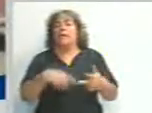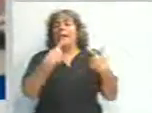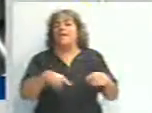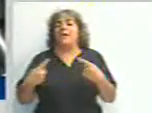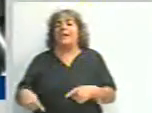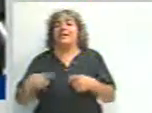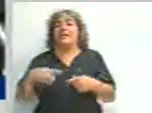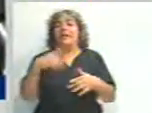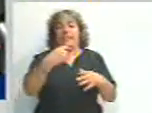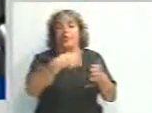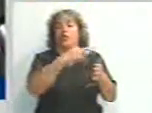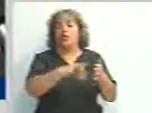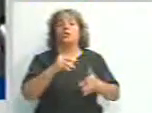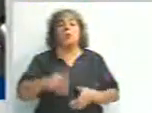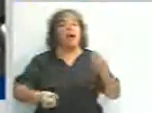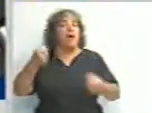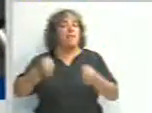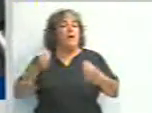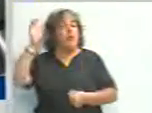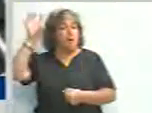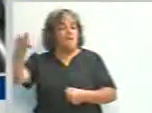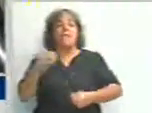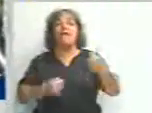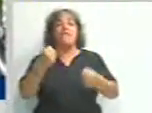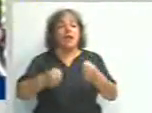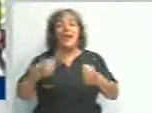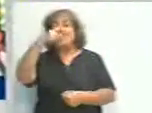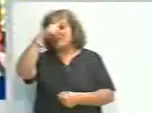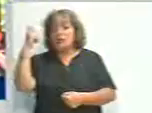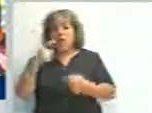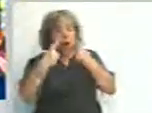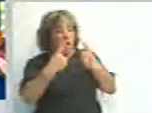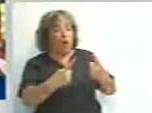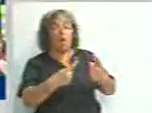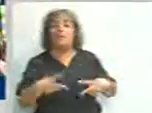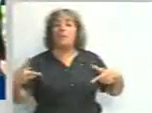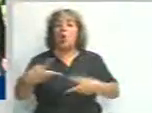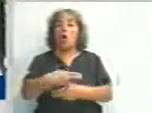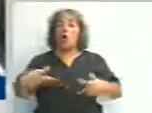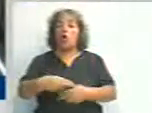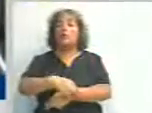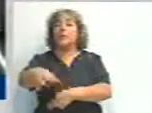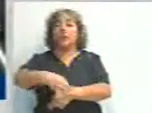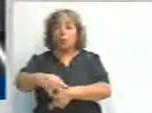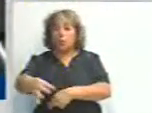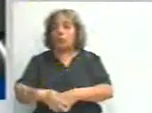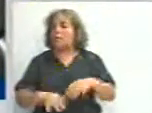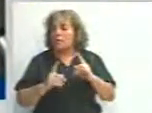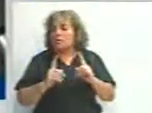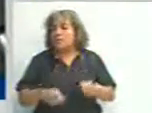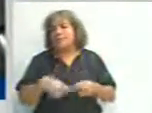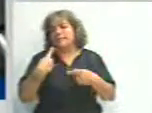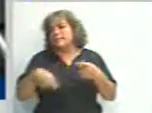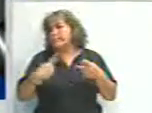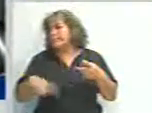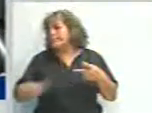dentro también del operativo está Vialidad Provincial, Vialidad Nacional, en donde están atentos con todo el tema del corte de las rutas. Entonces